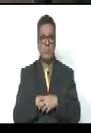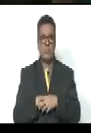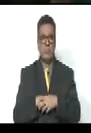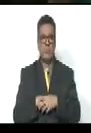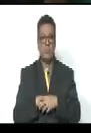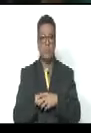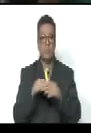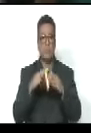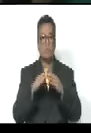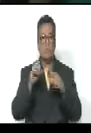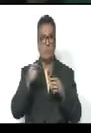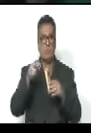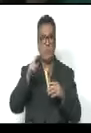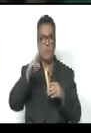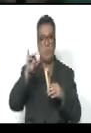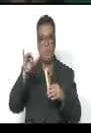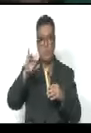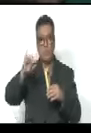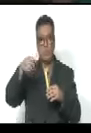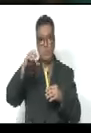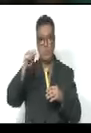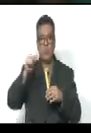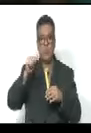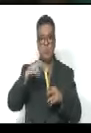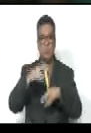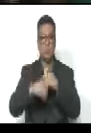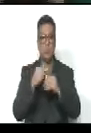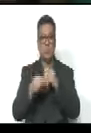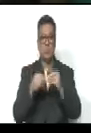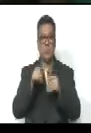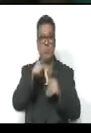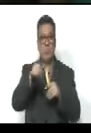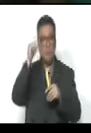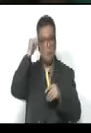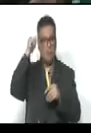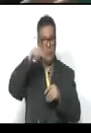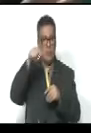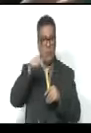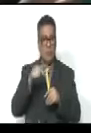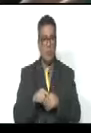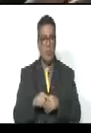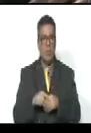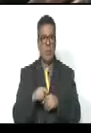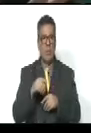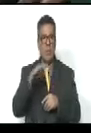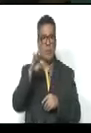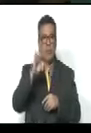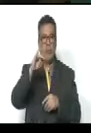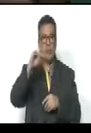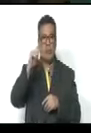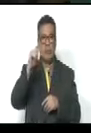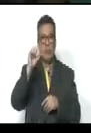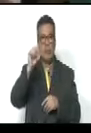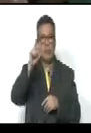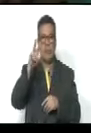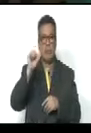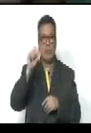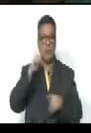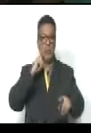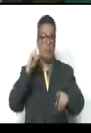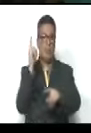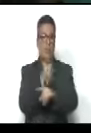El dolor de los granujas, que se agotó ese mismo día en la Filben, y creo que ahora estamos